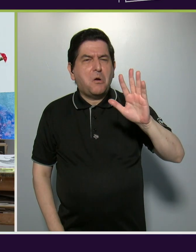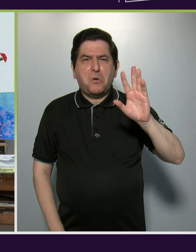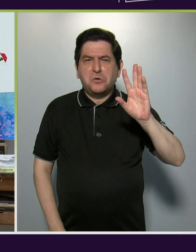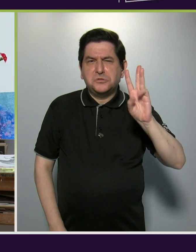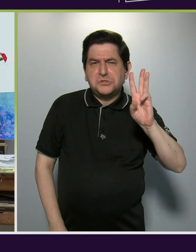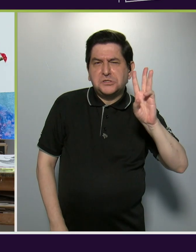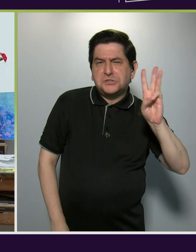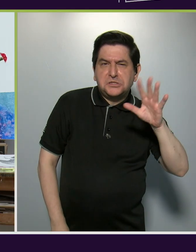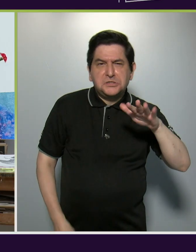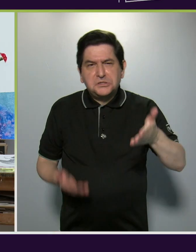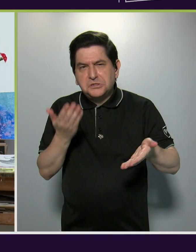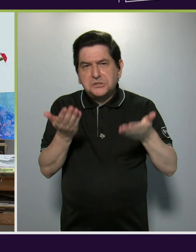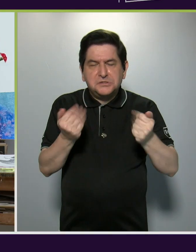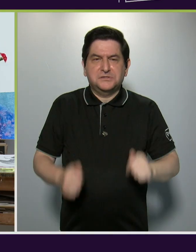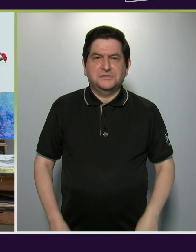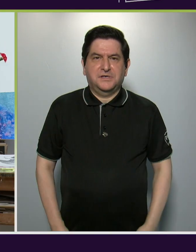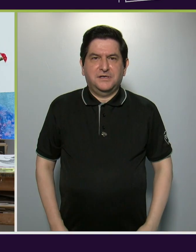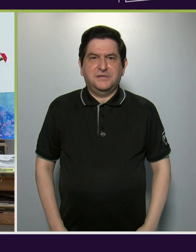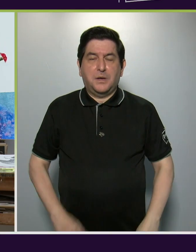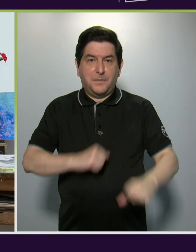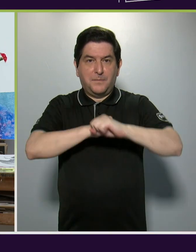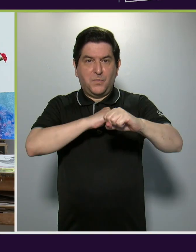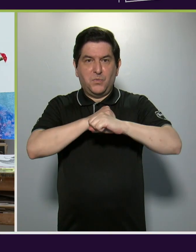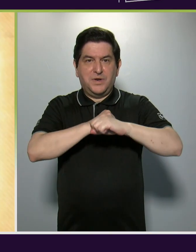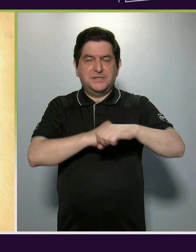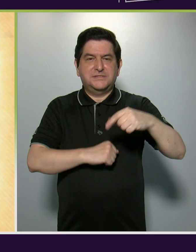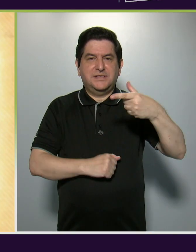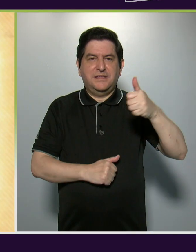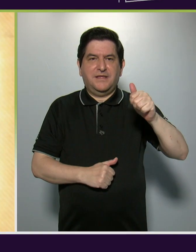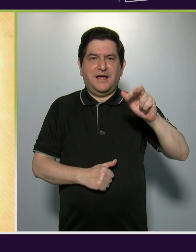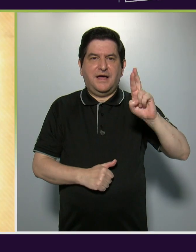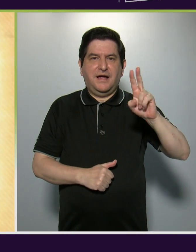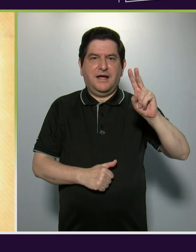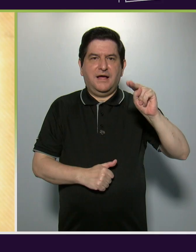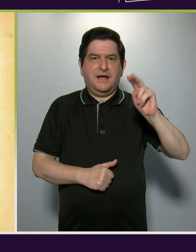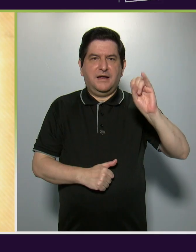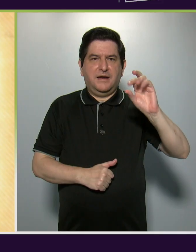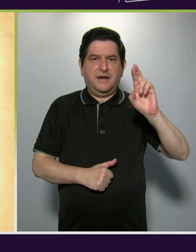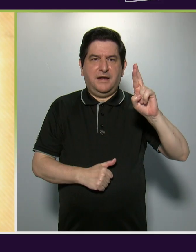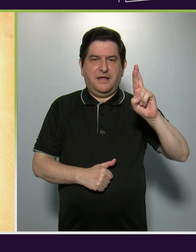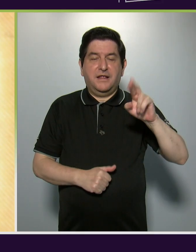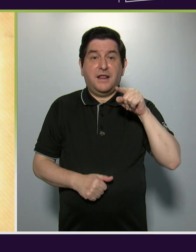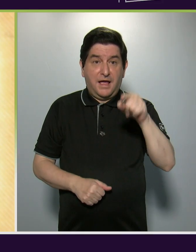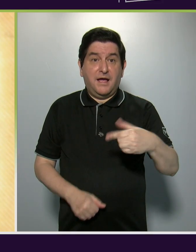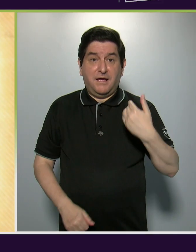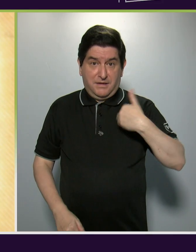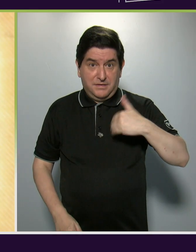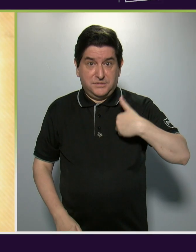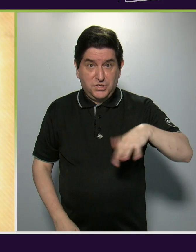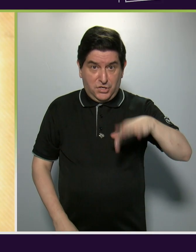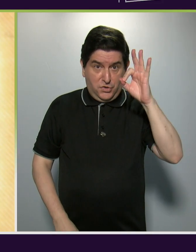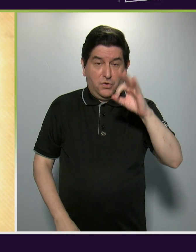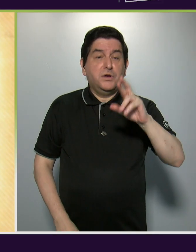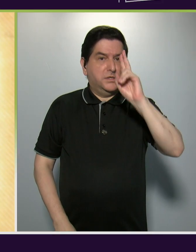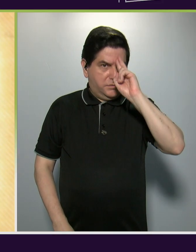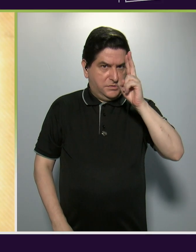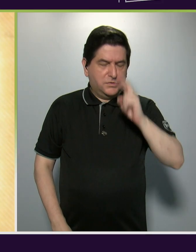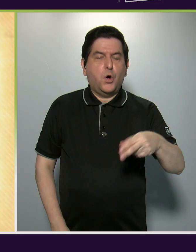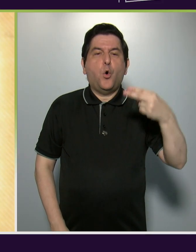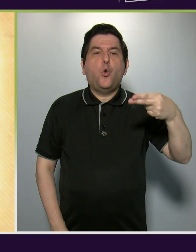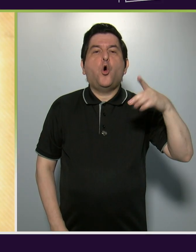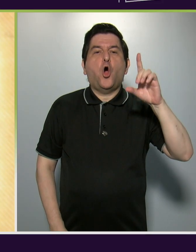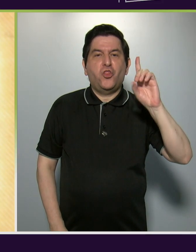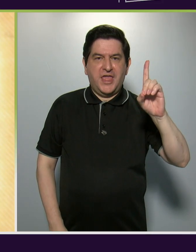65, 66 a Publicidad Garnier, donde me encontré con unos señores de mucho respeto: Hugo Díaz,